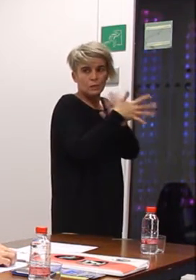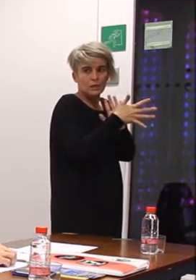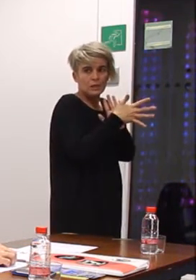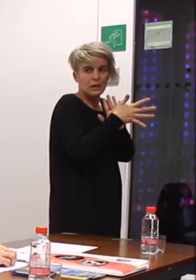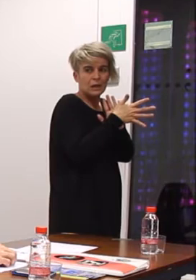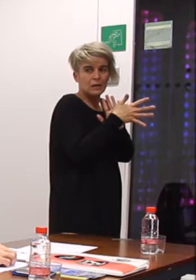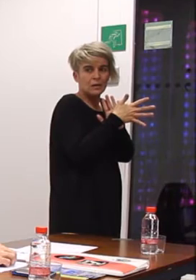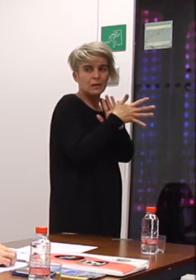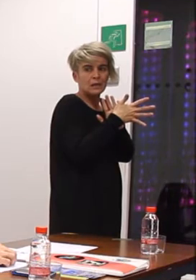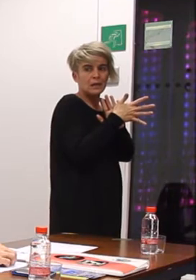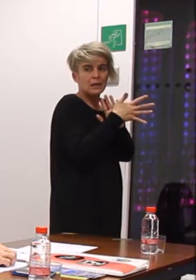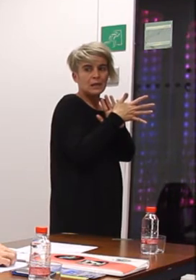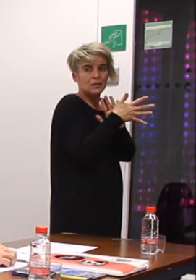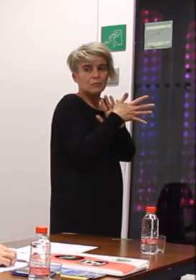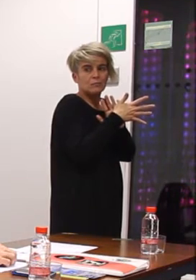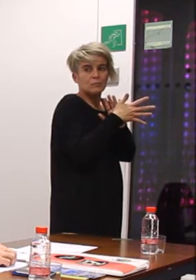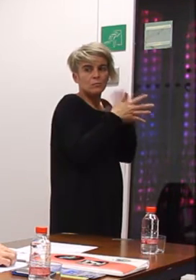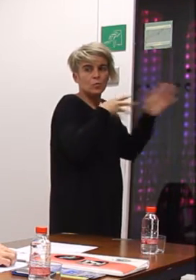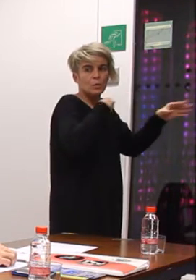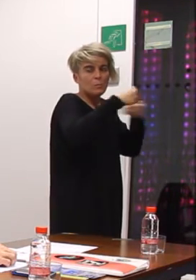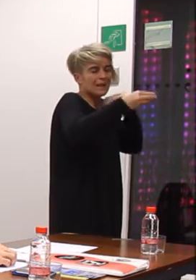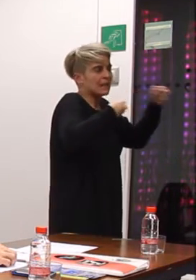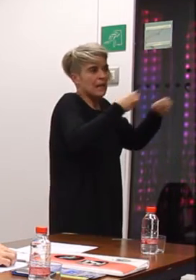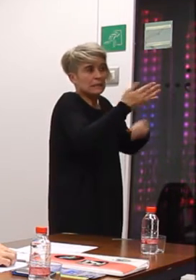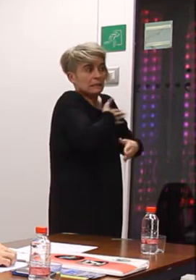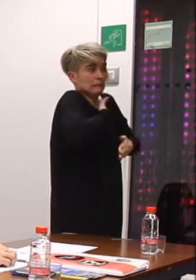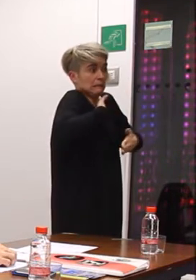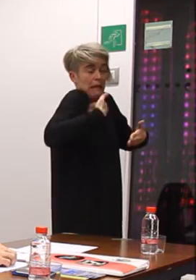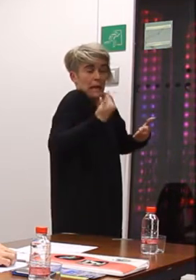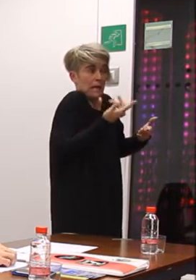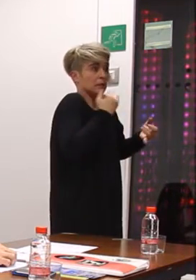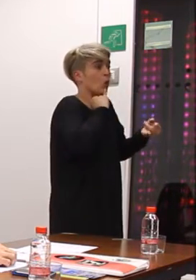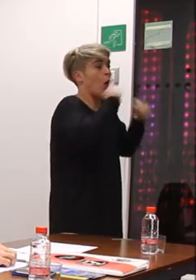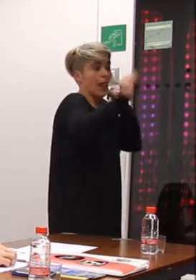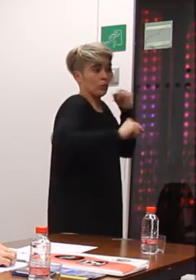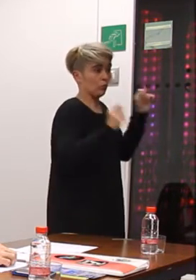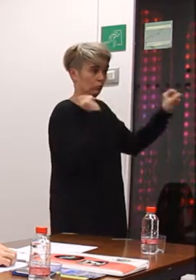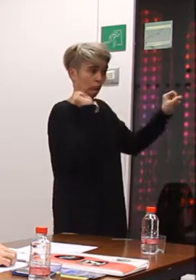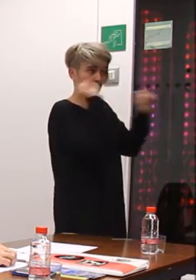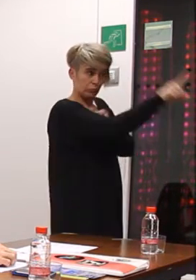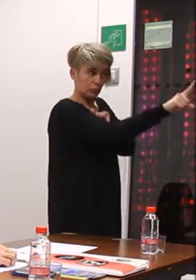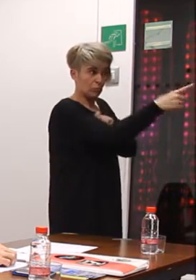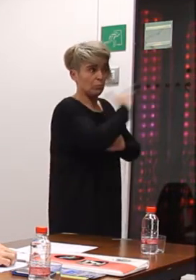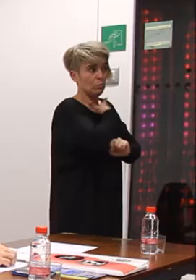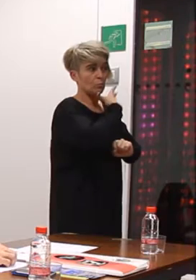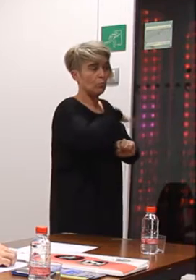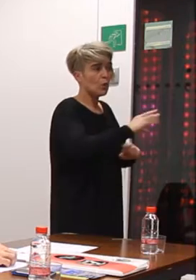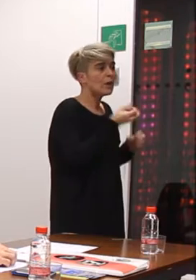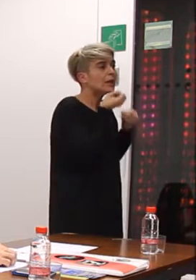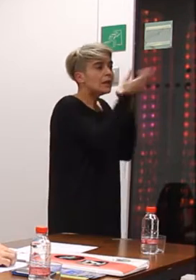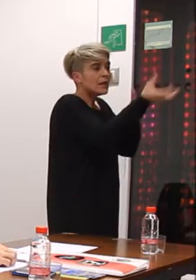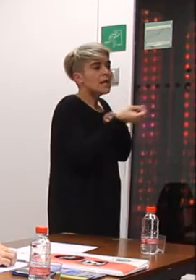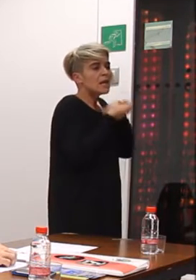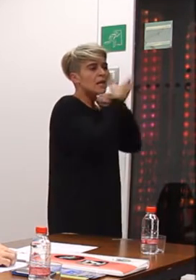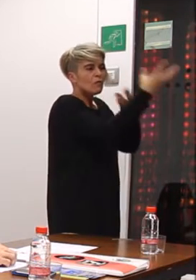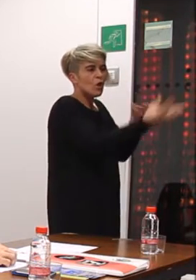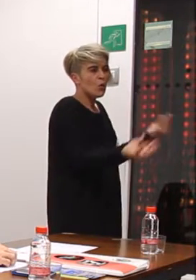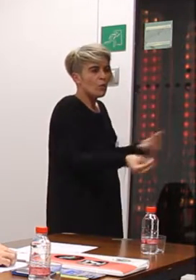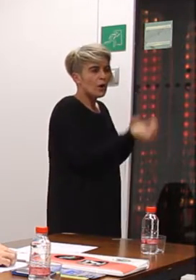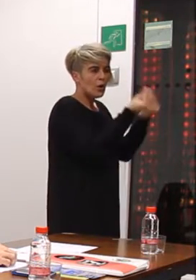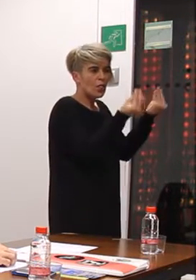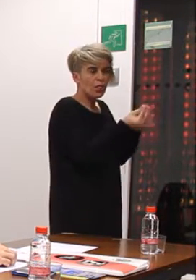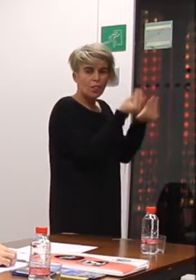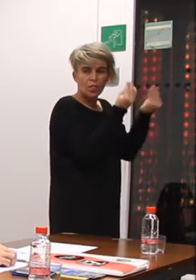personas que requieran el material, ¿vale?, yo lo envío por correo electrónico, porque son informes con muchas cifras que a lo mejor por